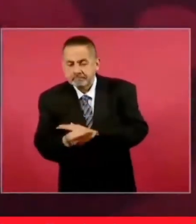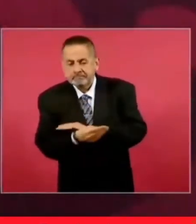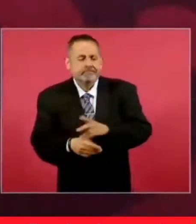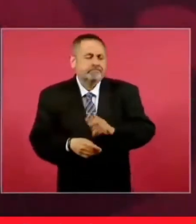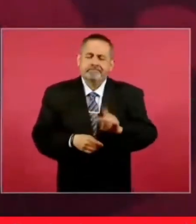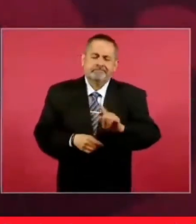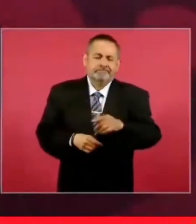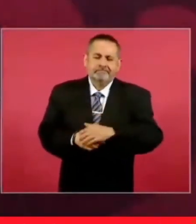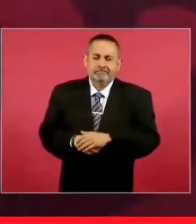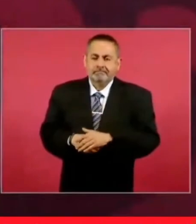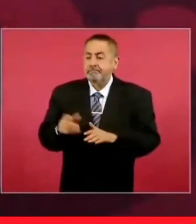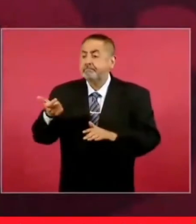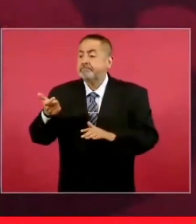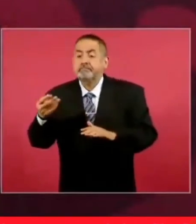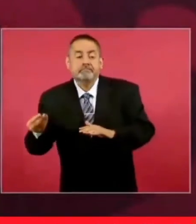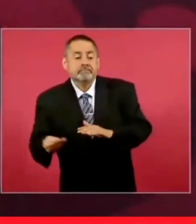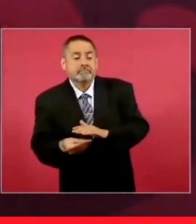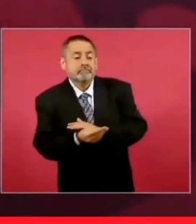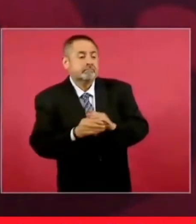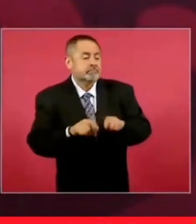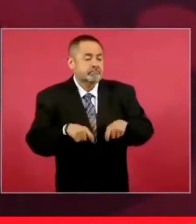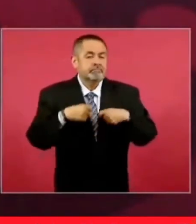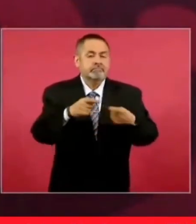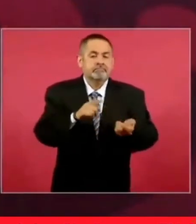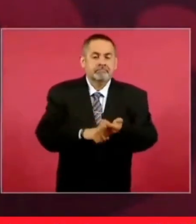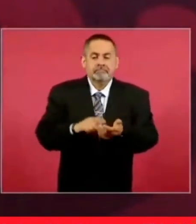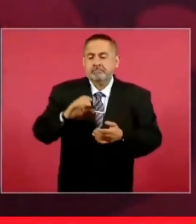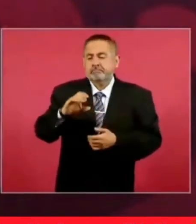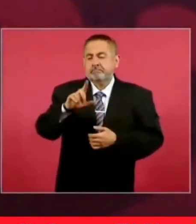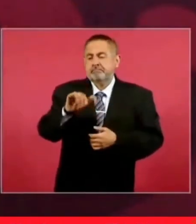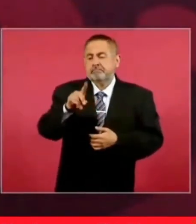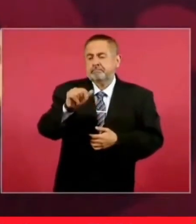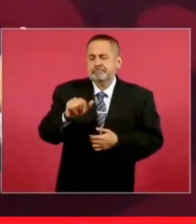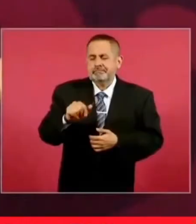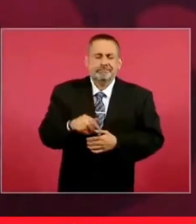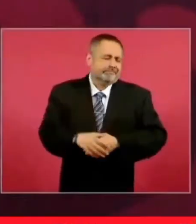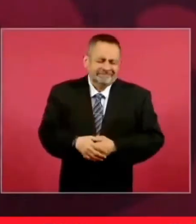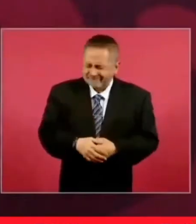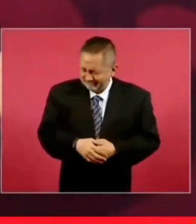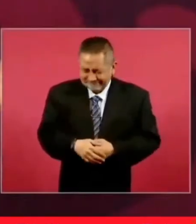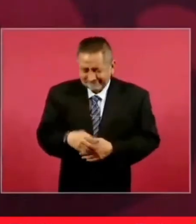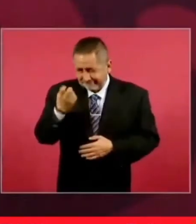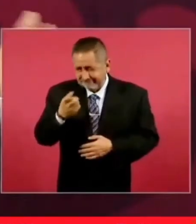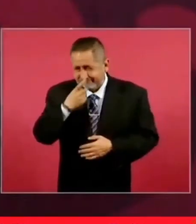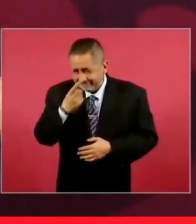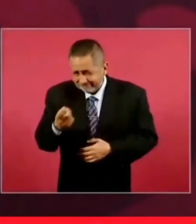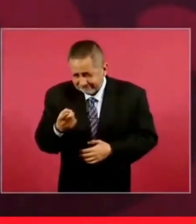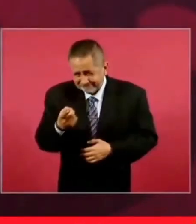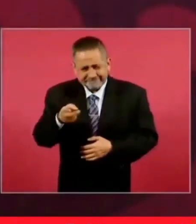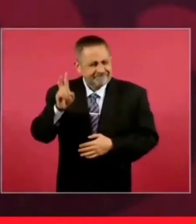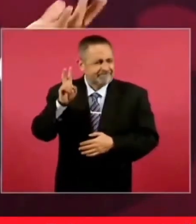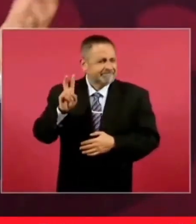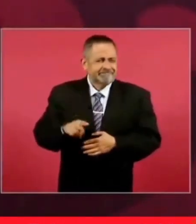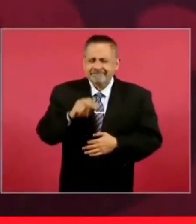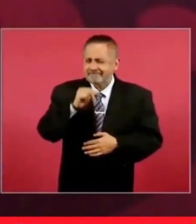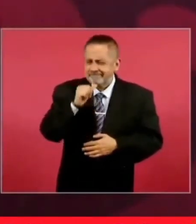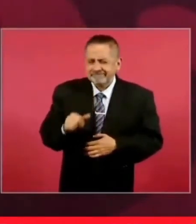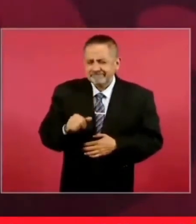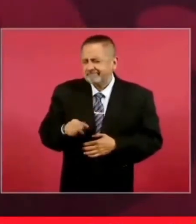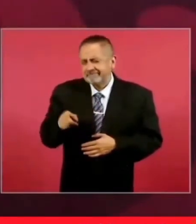ir a la campaña de Claudia Sheinbaum. Ya dije que eso es mentira, no es